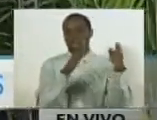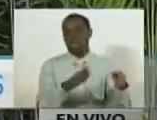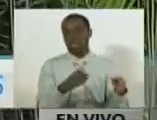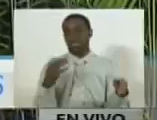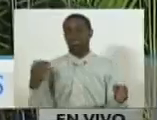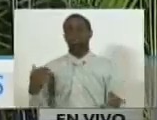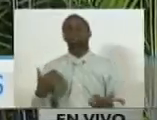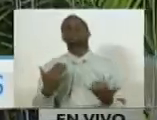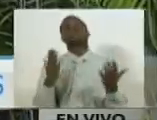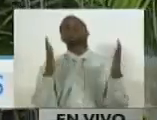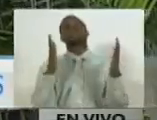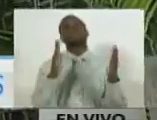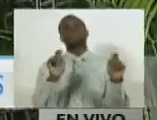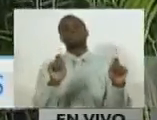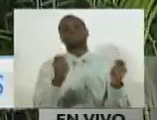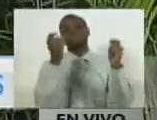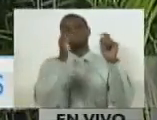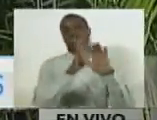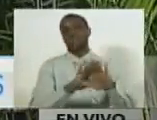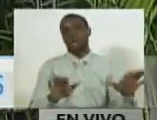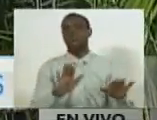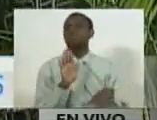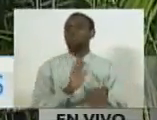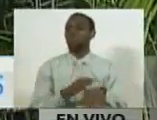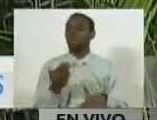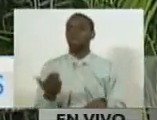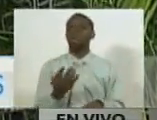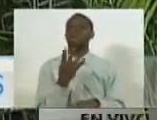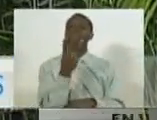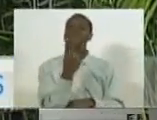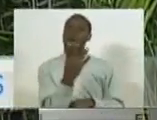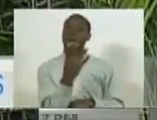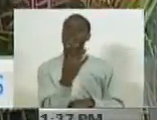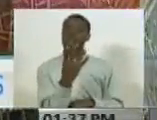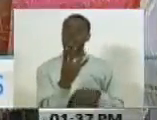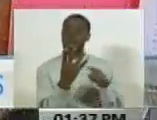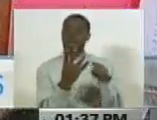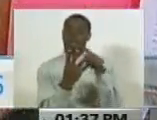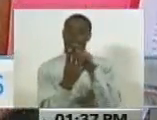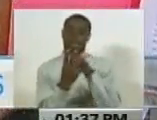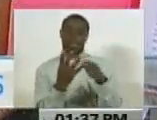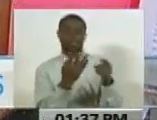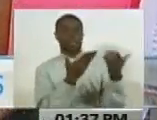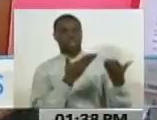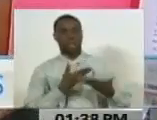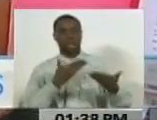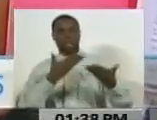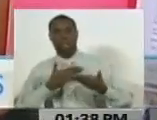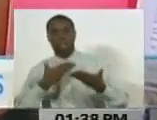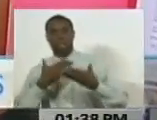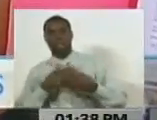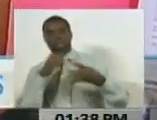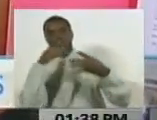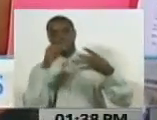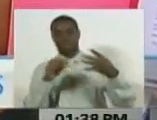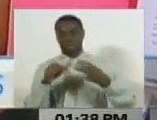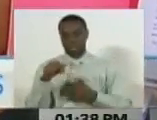a Dios por este momento, porque son 4 regalos que recibí seguidamente por este